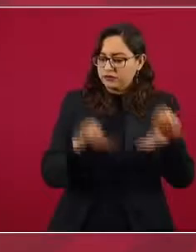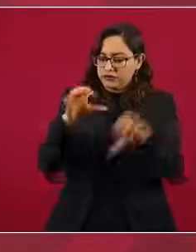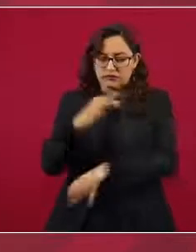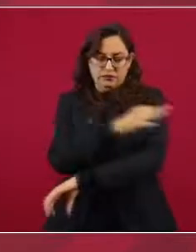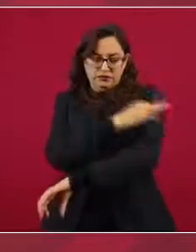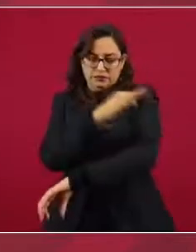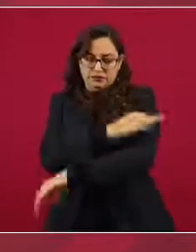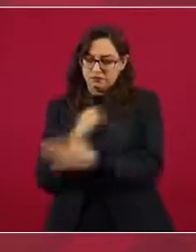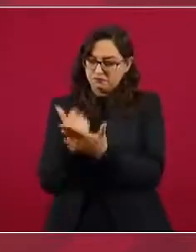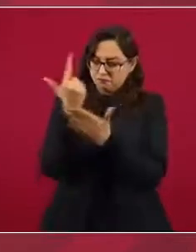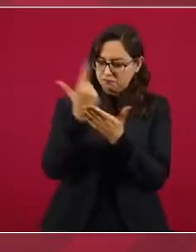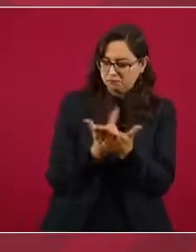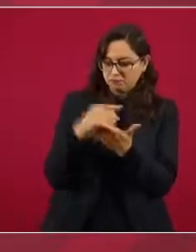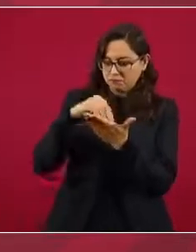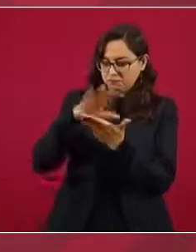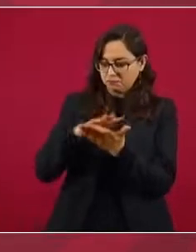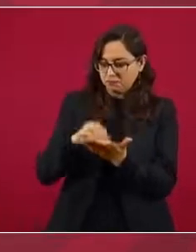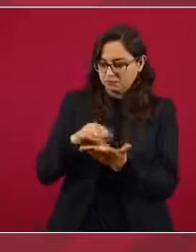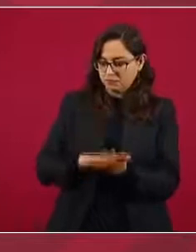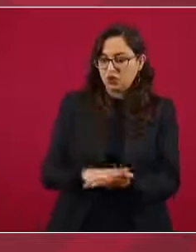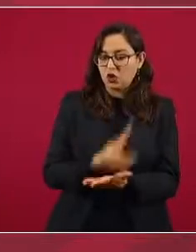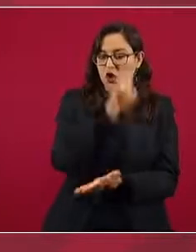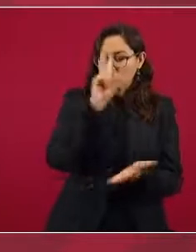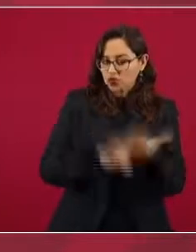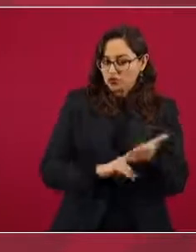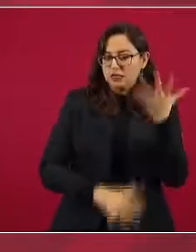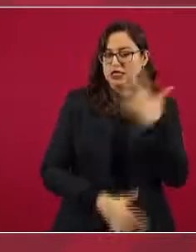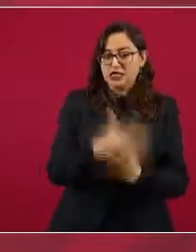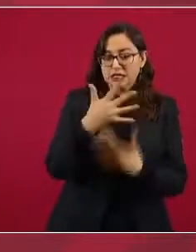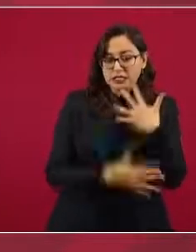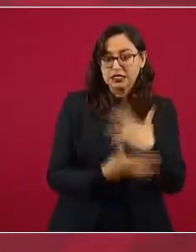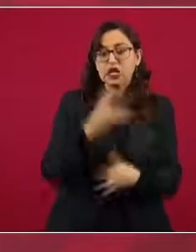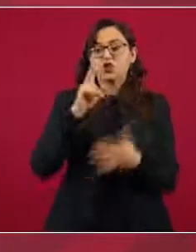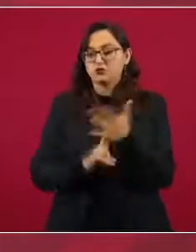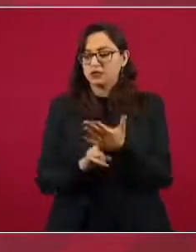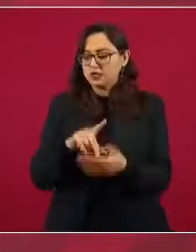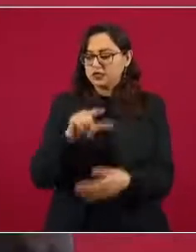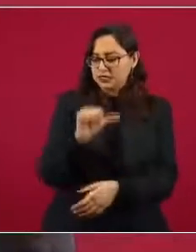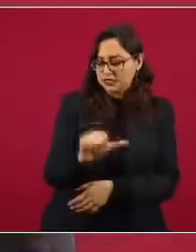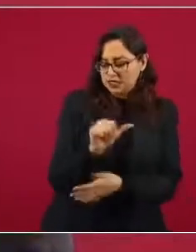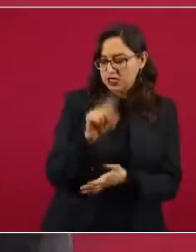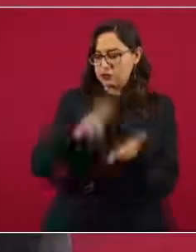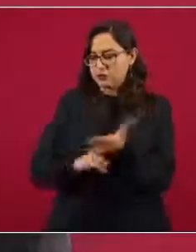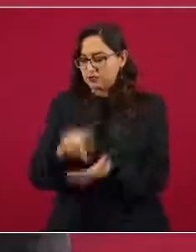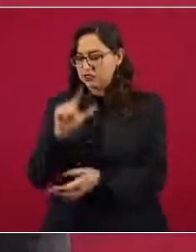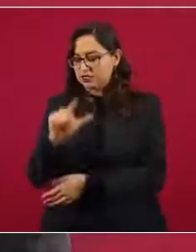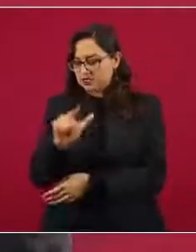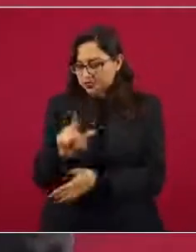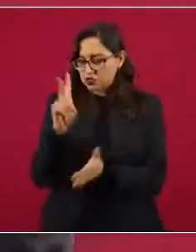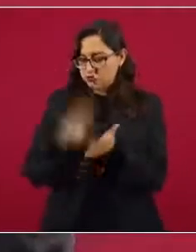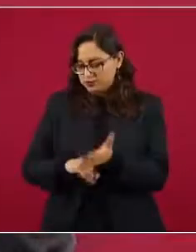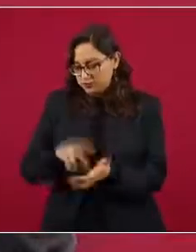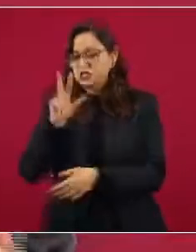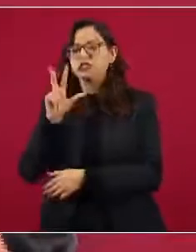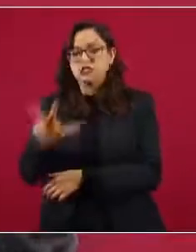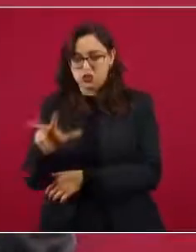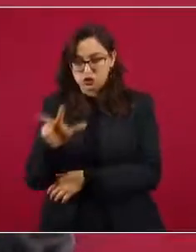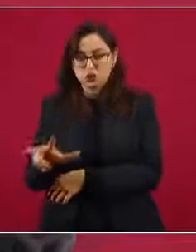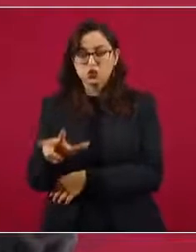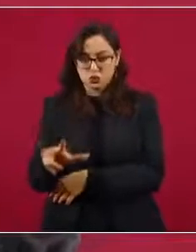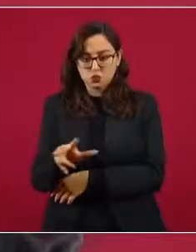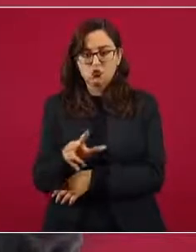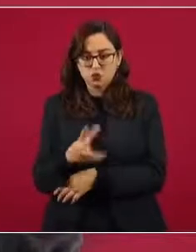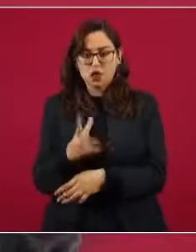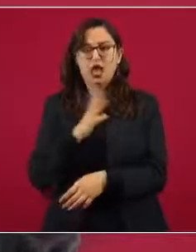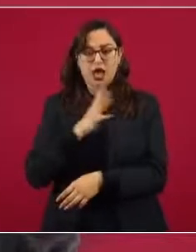el 2015 y se empezó a ampliar 2016, 2017 y 2018. Se logró tener